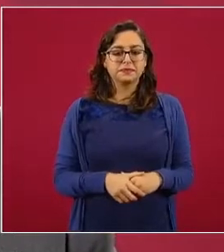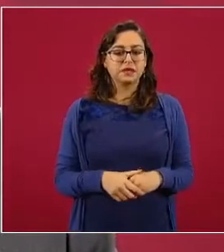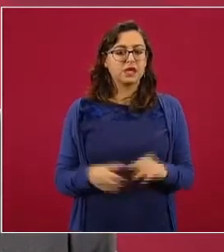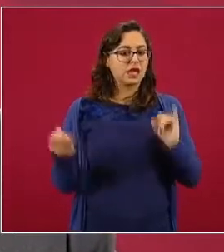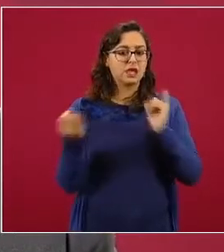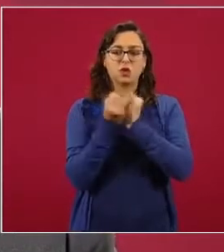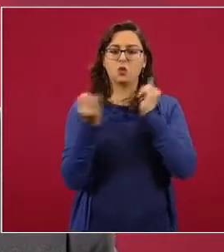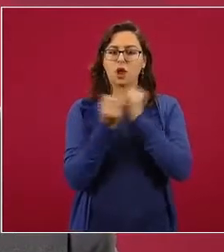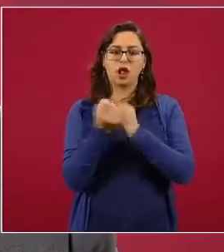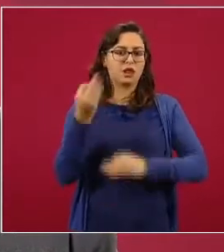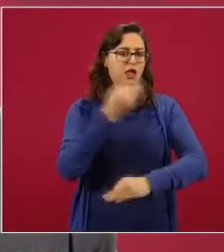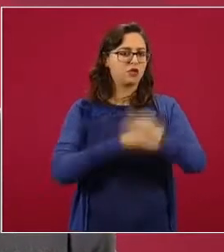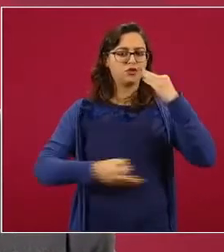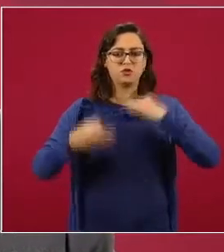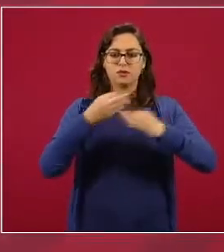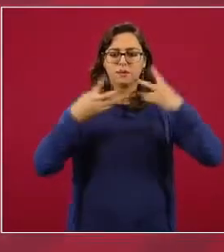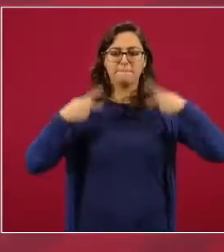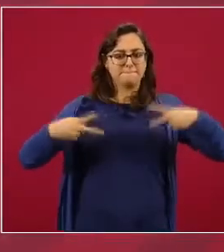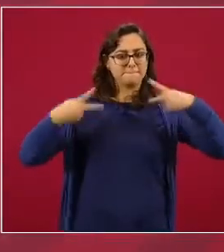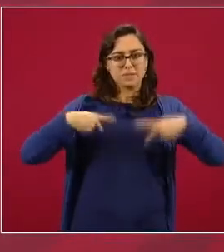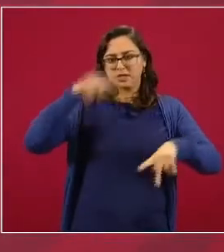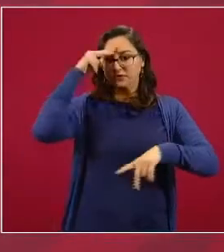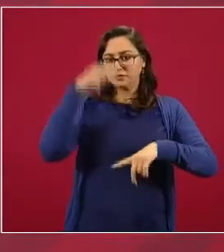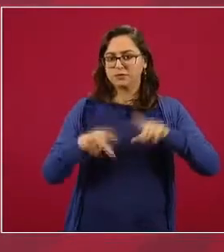todos los mexicanos.